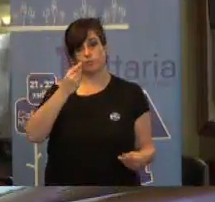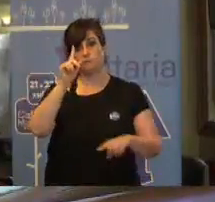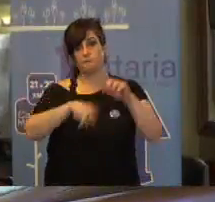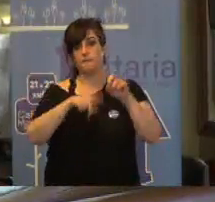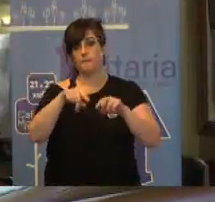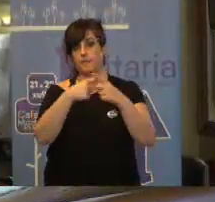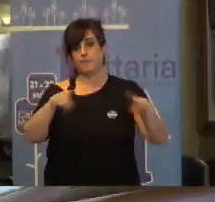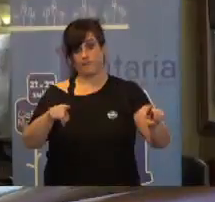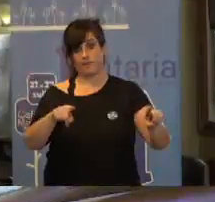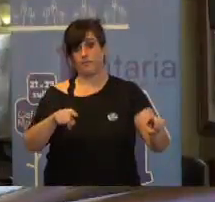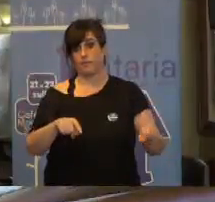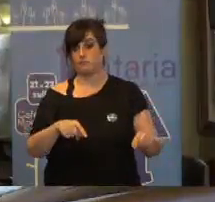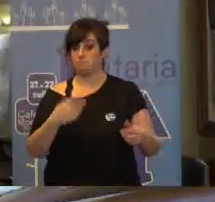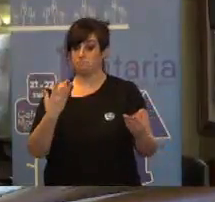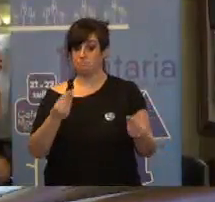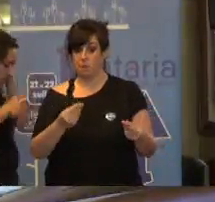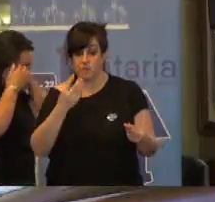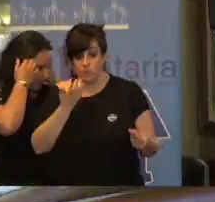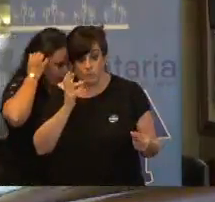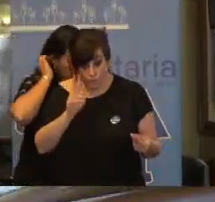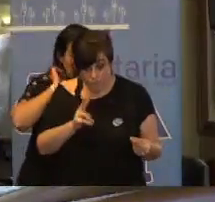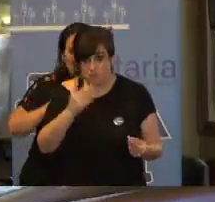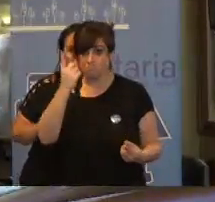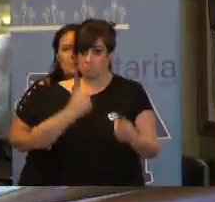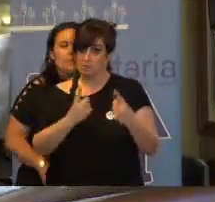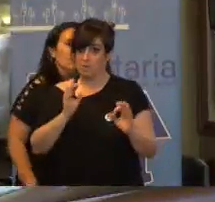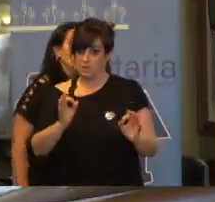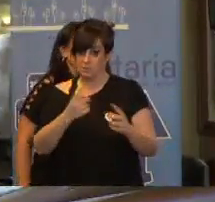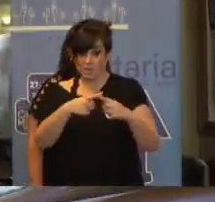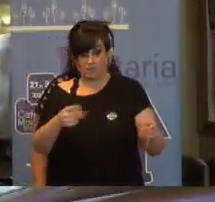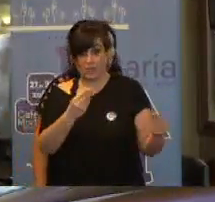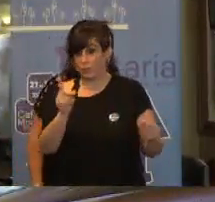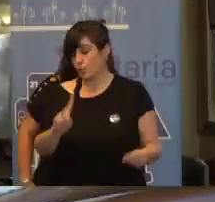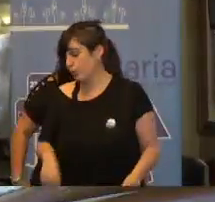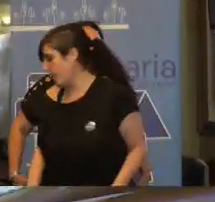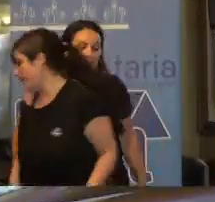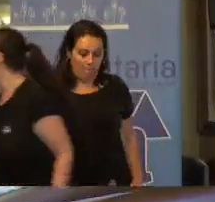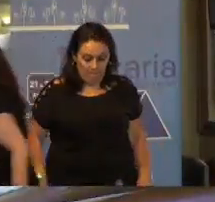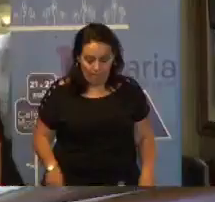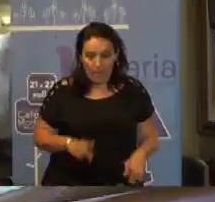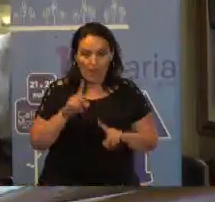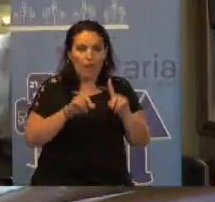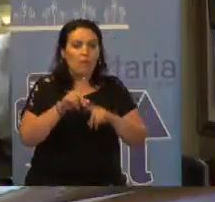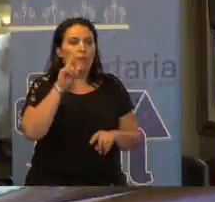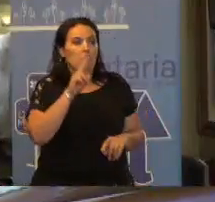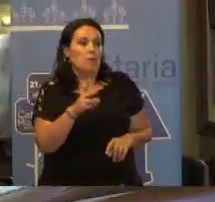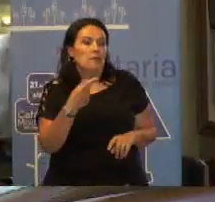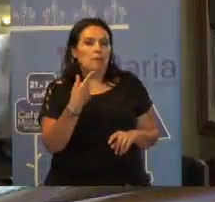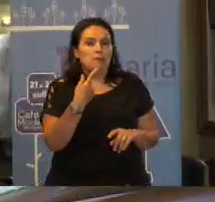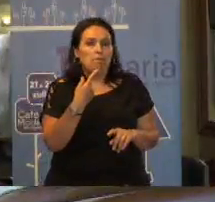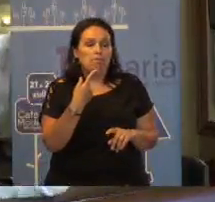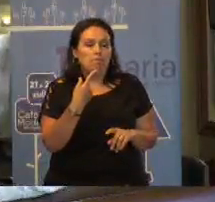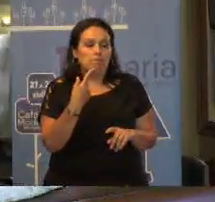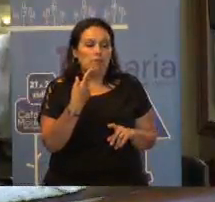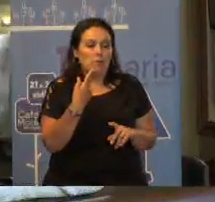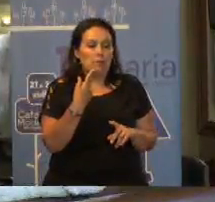se o miras sobre o papel, efectivamente, a veces non aparecen grandes diferencias, pero na práctica, claro, é